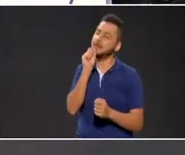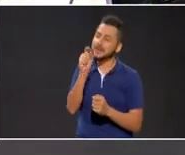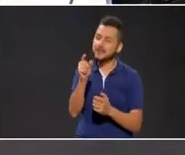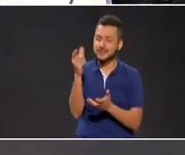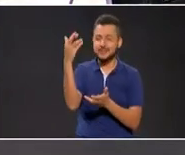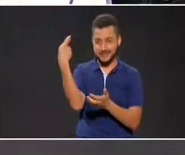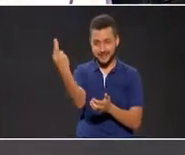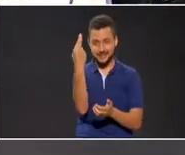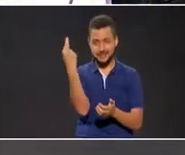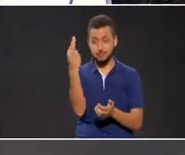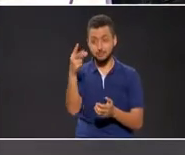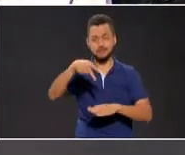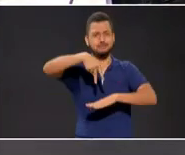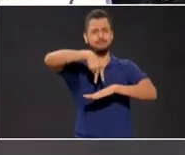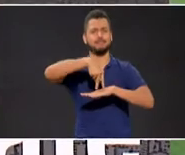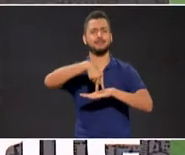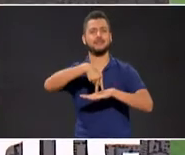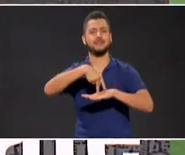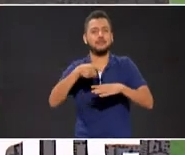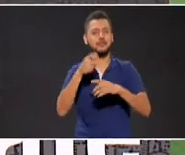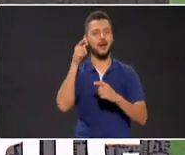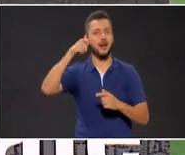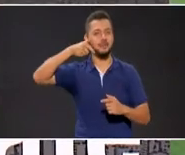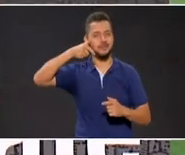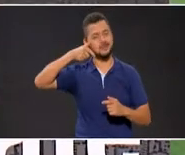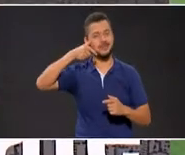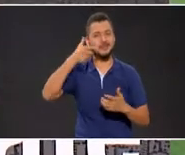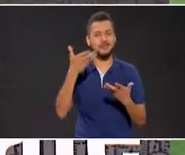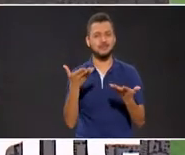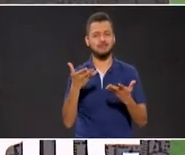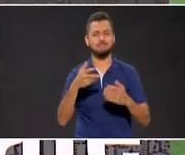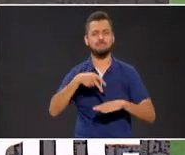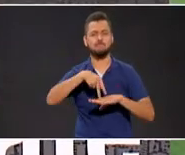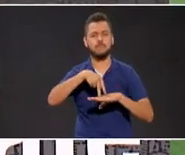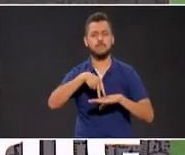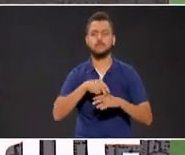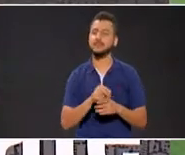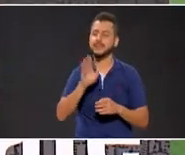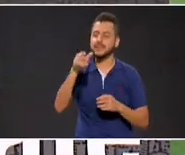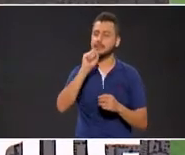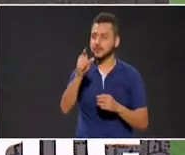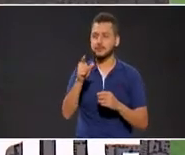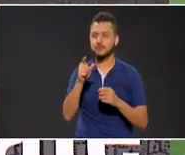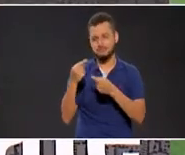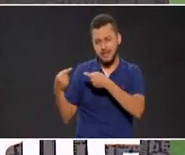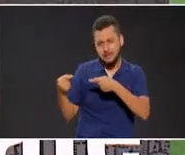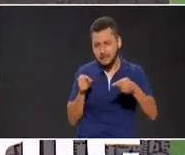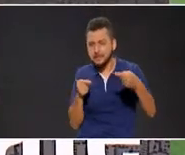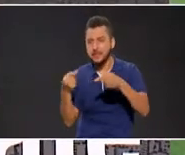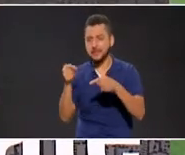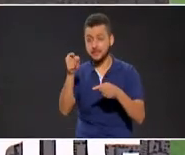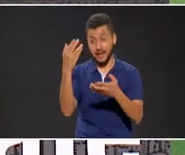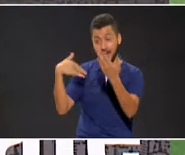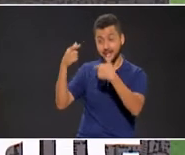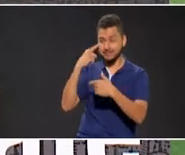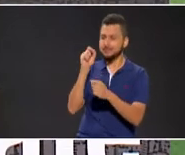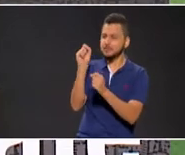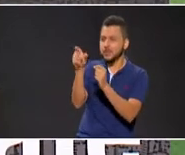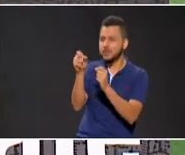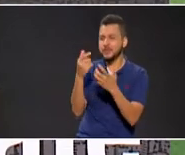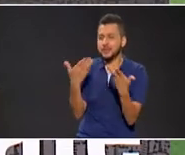acomodándose muy bien con él con el audio y veíamos que en otros debates hemos tenido la oportunidad de hablar en